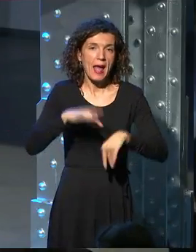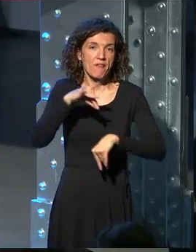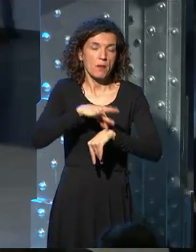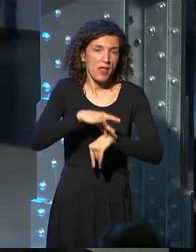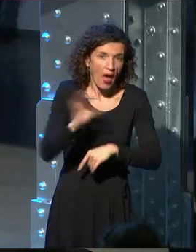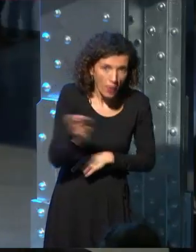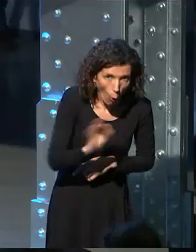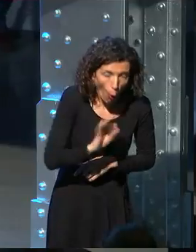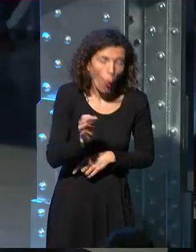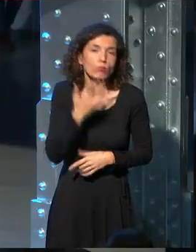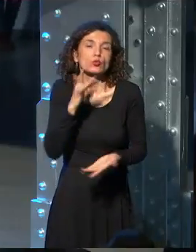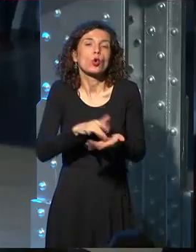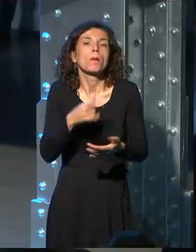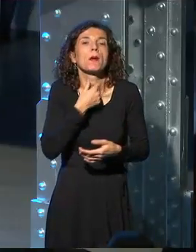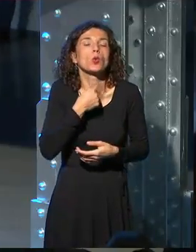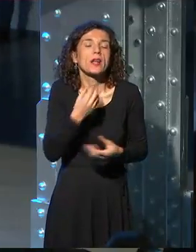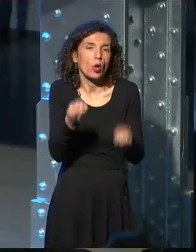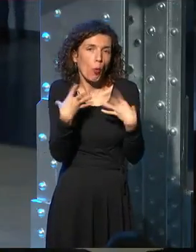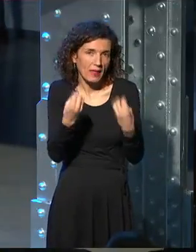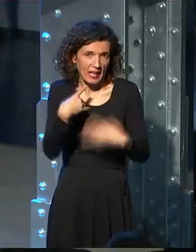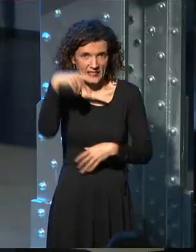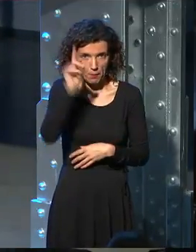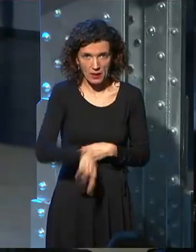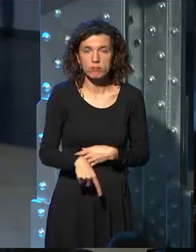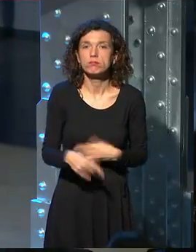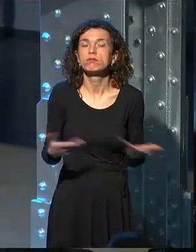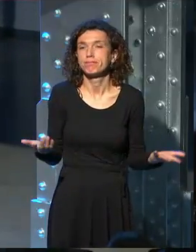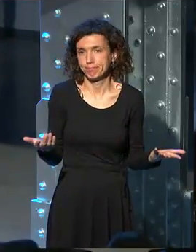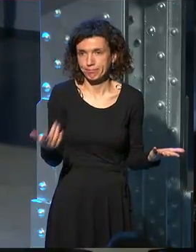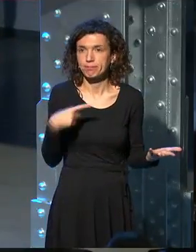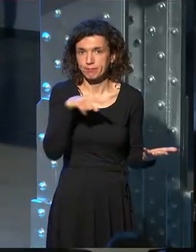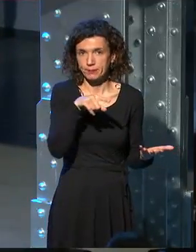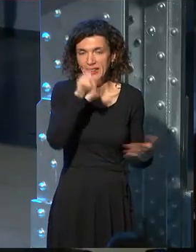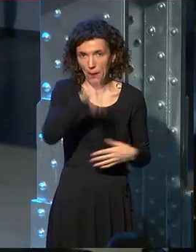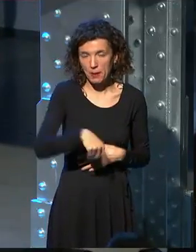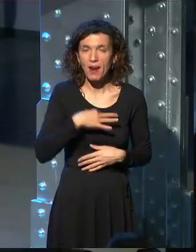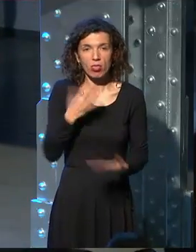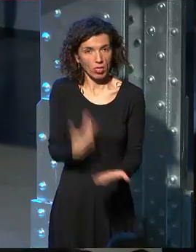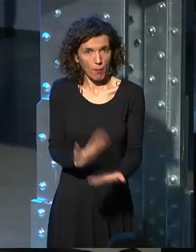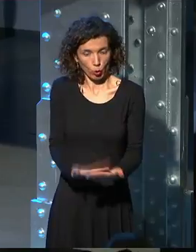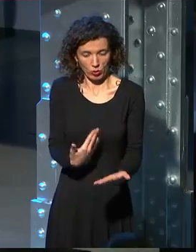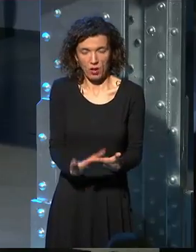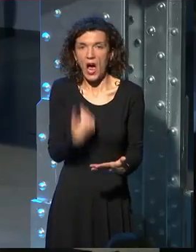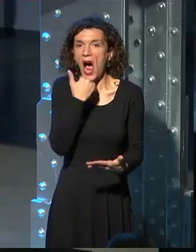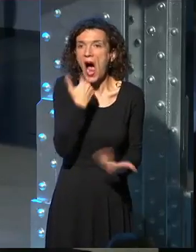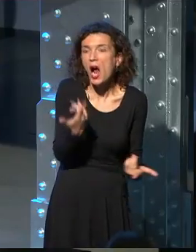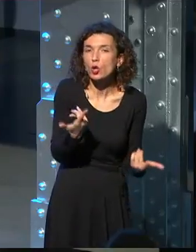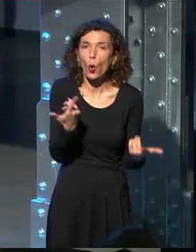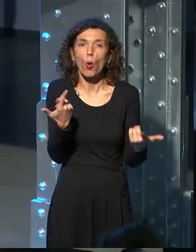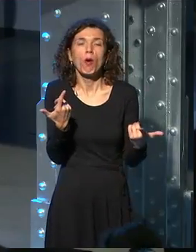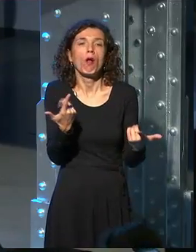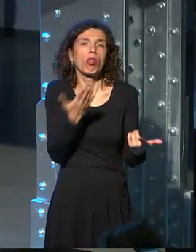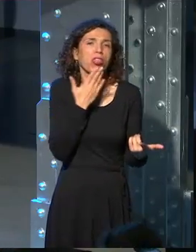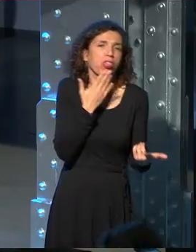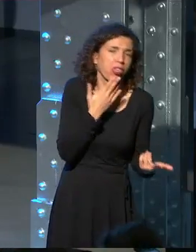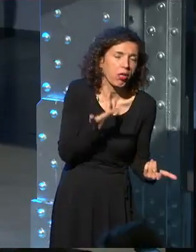enfermedades, o me gustaría un poco que lo comentarais también esto para que también demostrar que esto va más allá de un pasatiempo, o